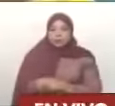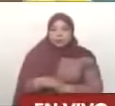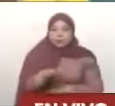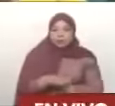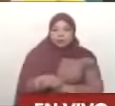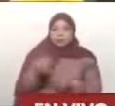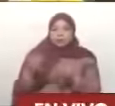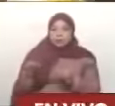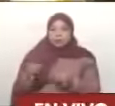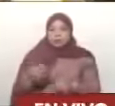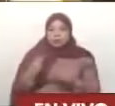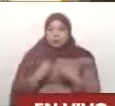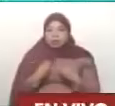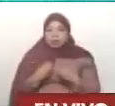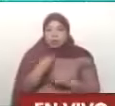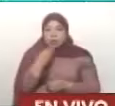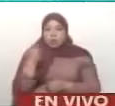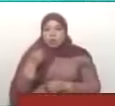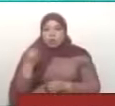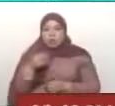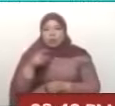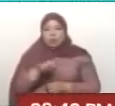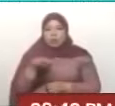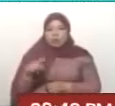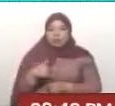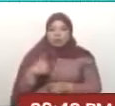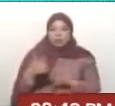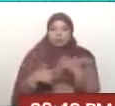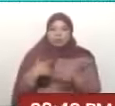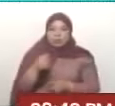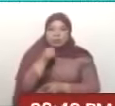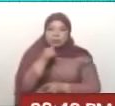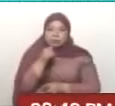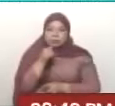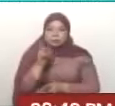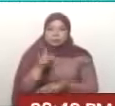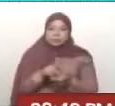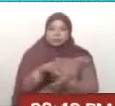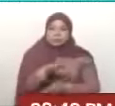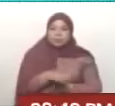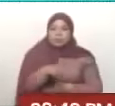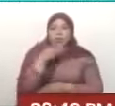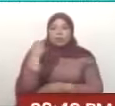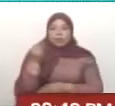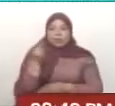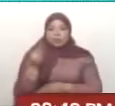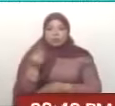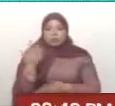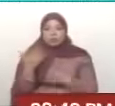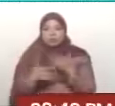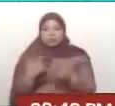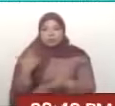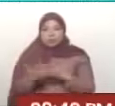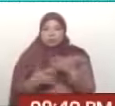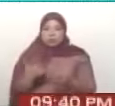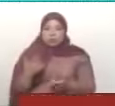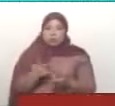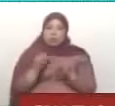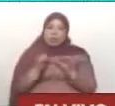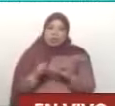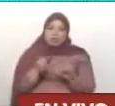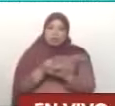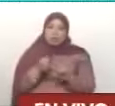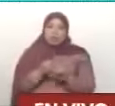donde naturalmente hace vida la juventud, donde también nosotros estamos declarando que sean zonas para la juventud, sobre todo de actividad